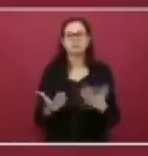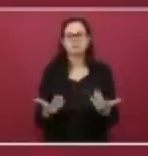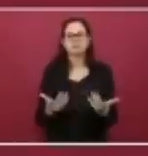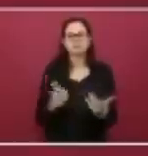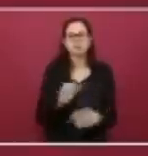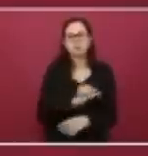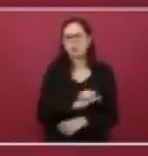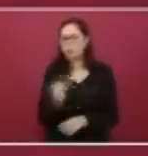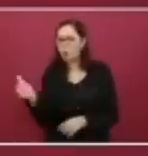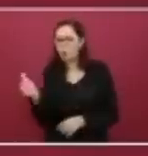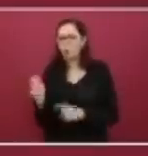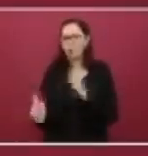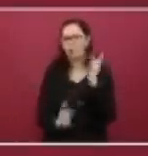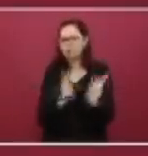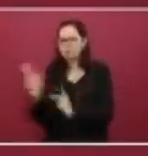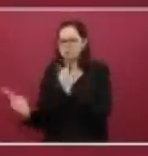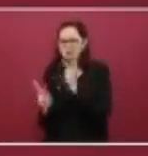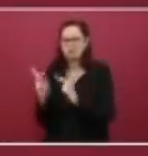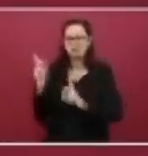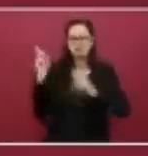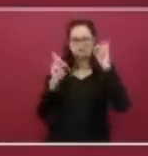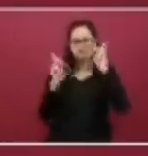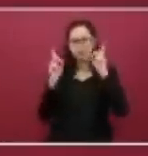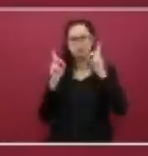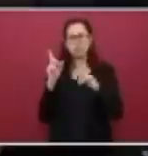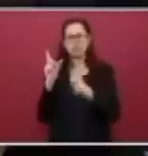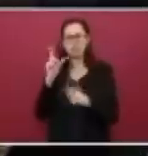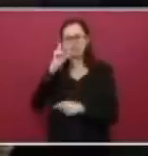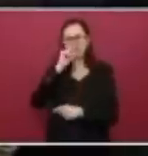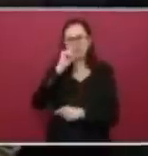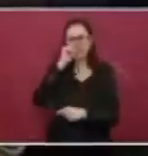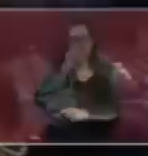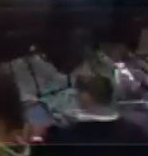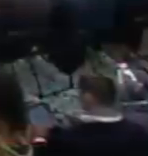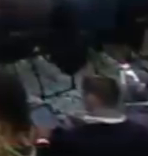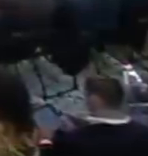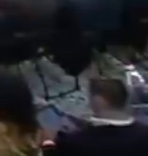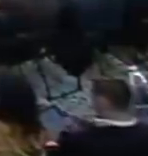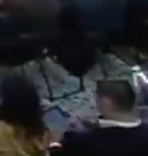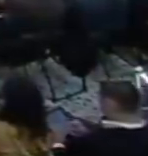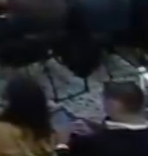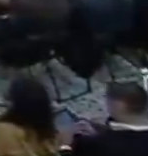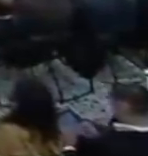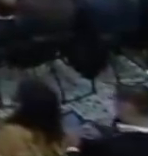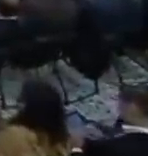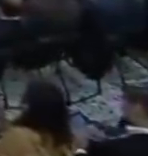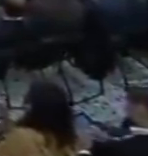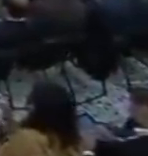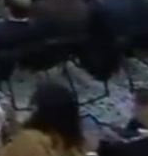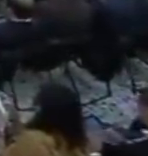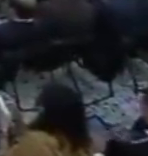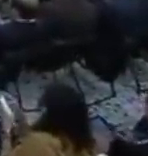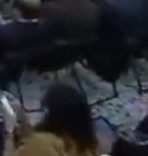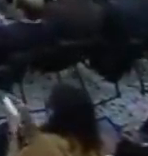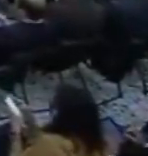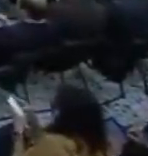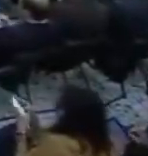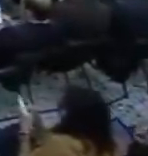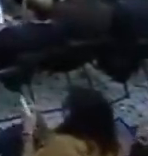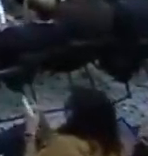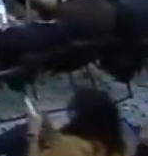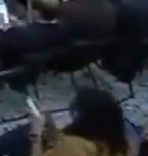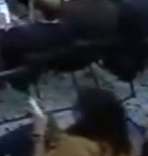otras consultas que fueron cuestionadas pues es que nuestros adversarios no están acostumbrados